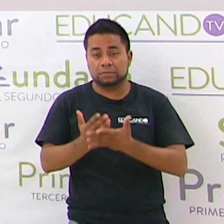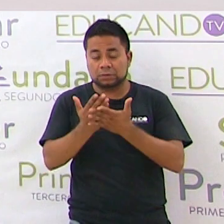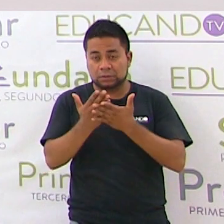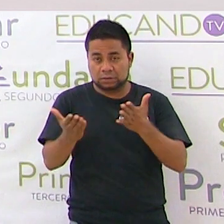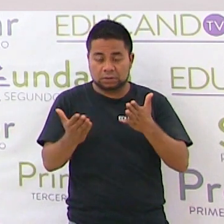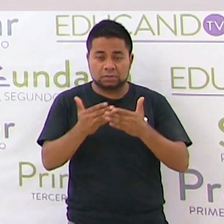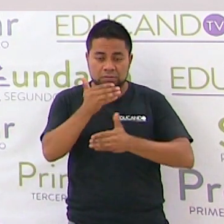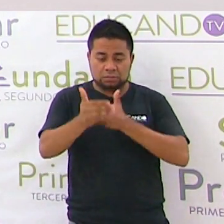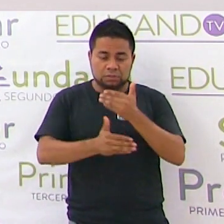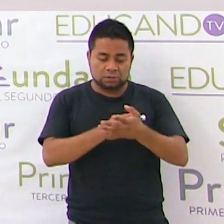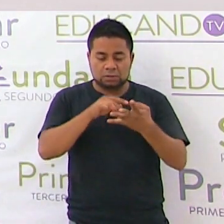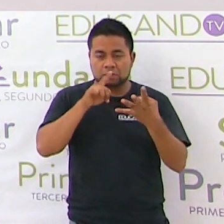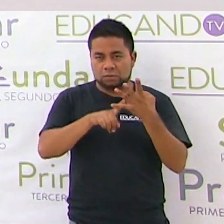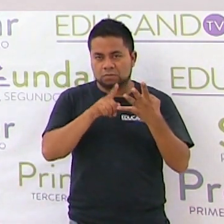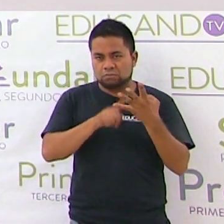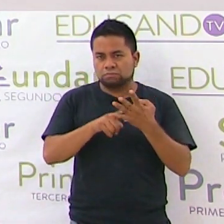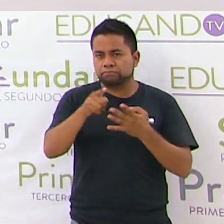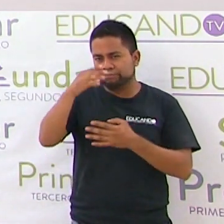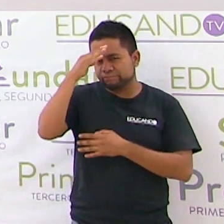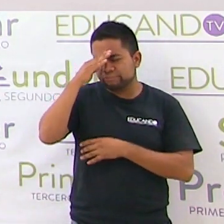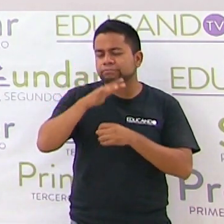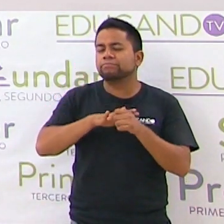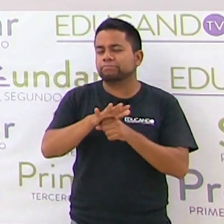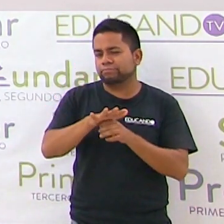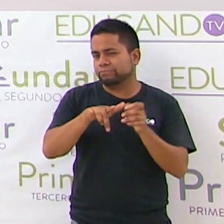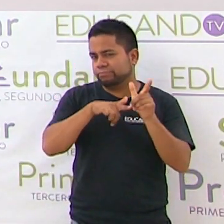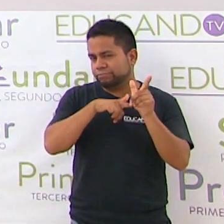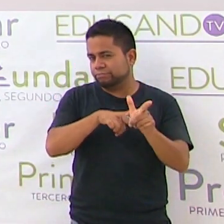número 4. ¿Qué creen que sigue, niños?